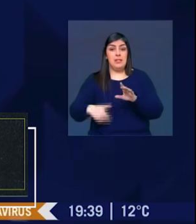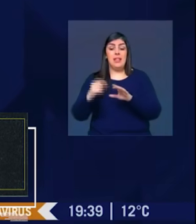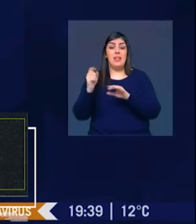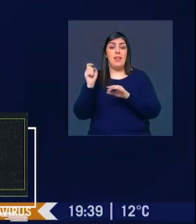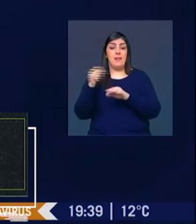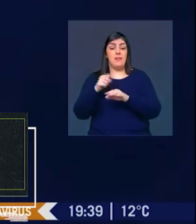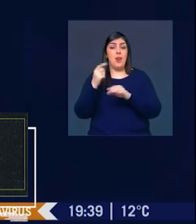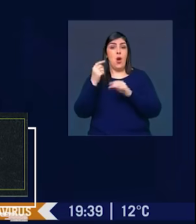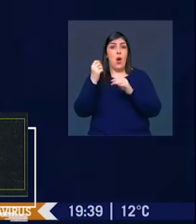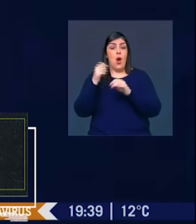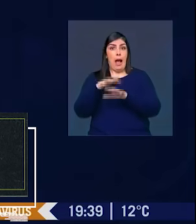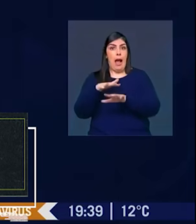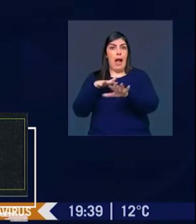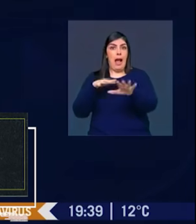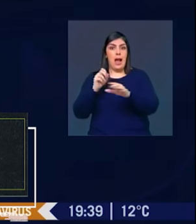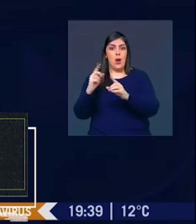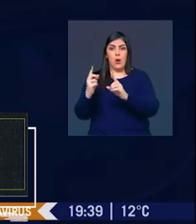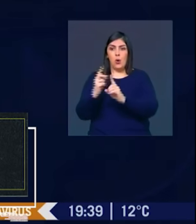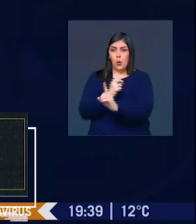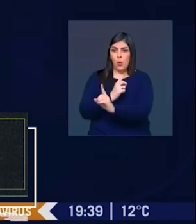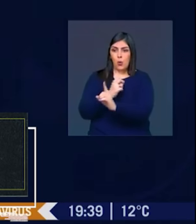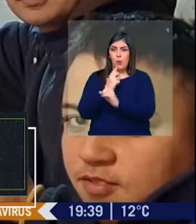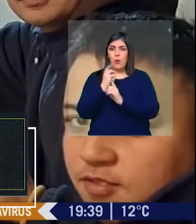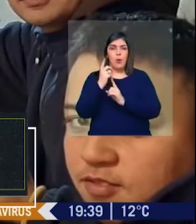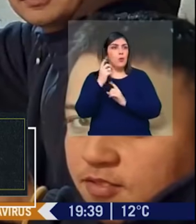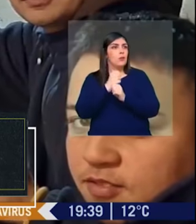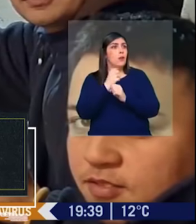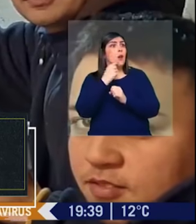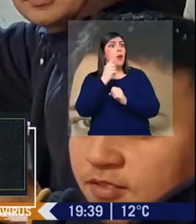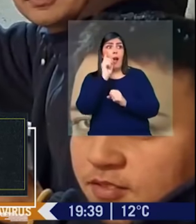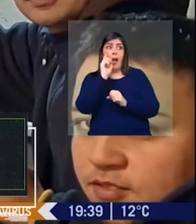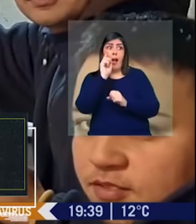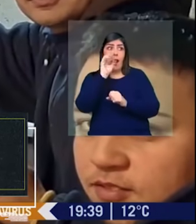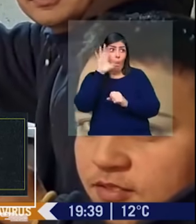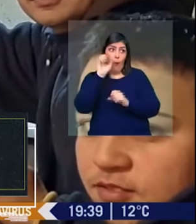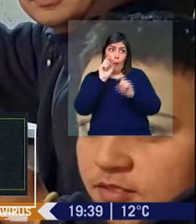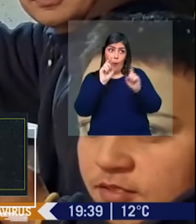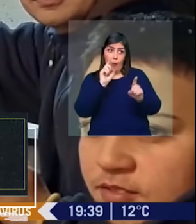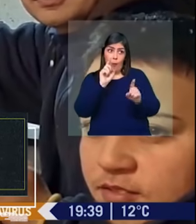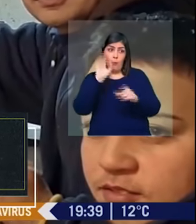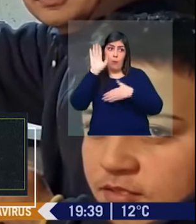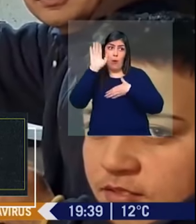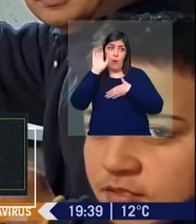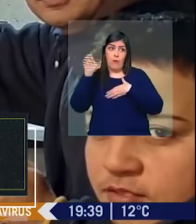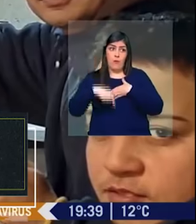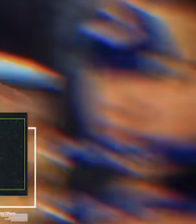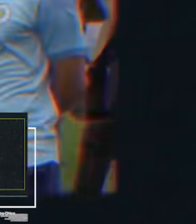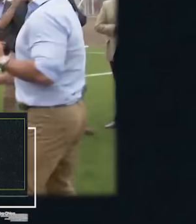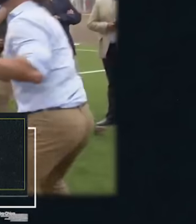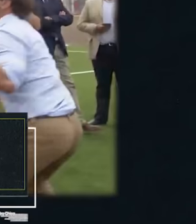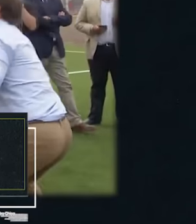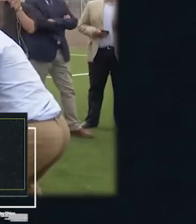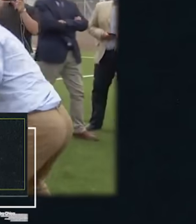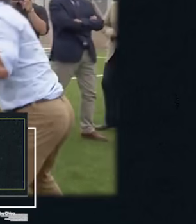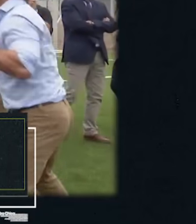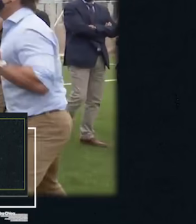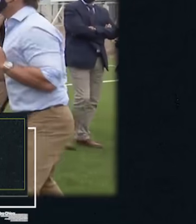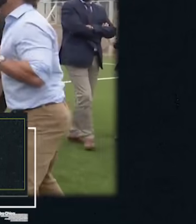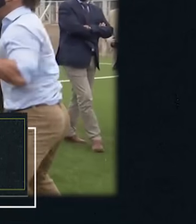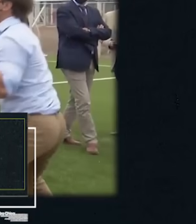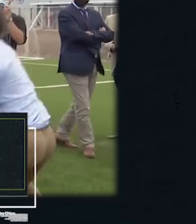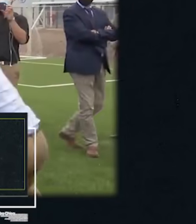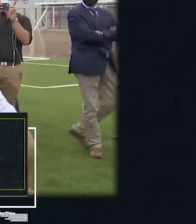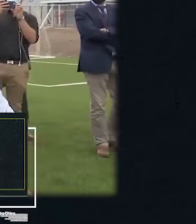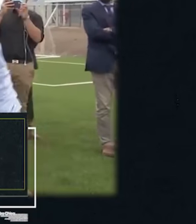un acto aquí, se cruzó con uno de los trabajadores y le recordaron esa promesa del asado. Está bueno que el presidente